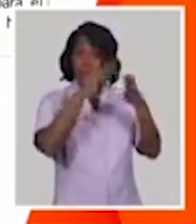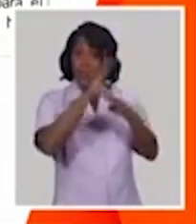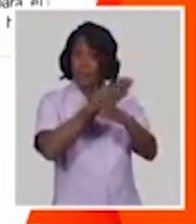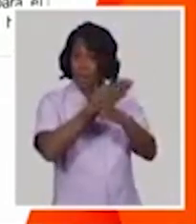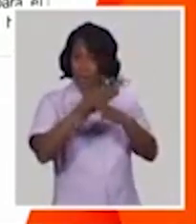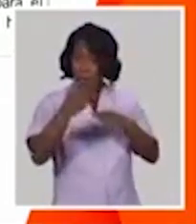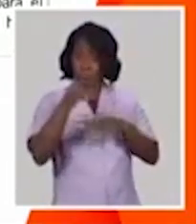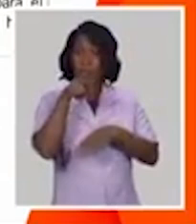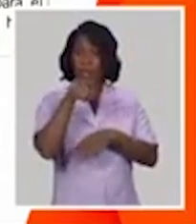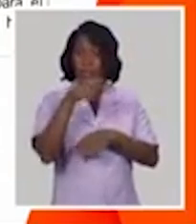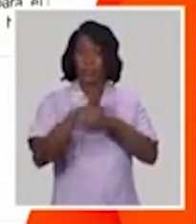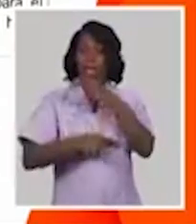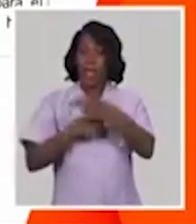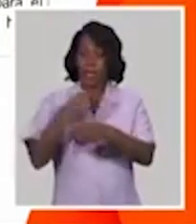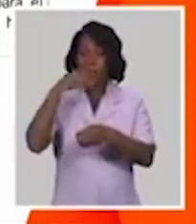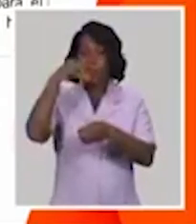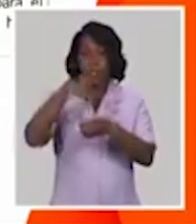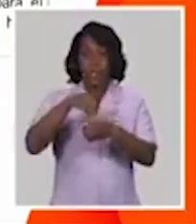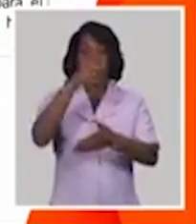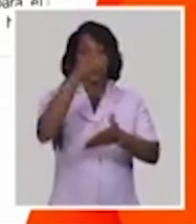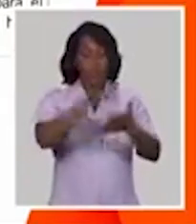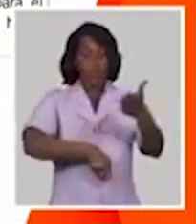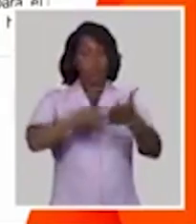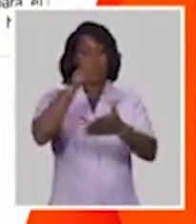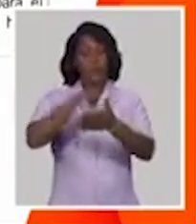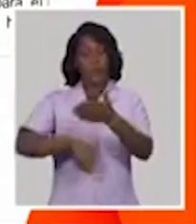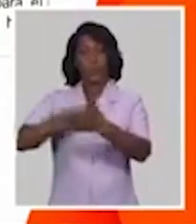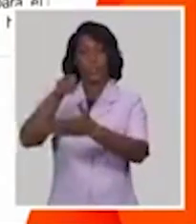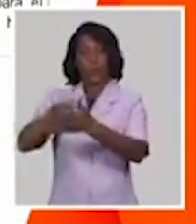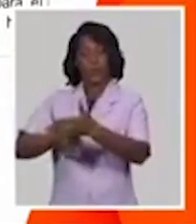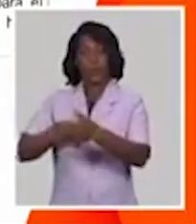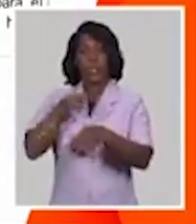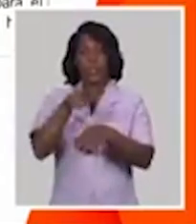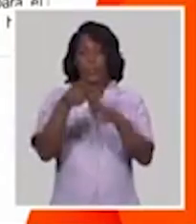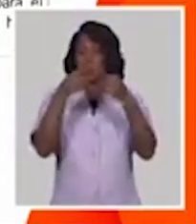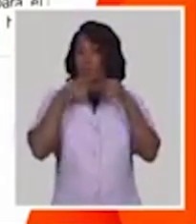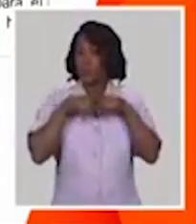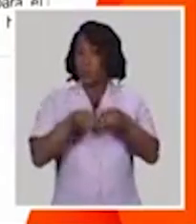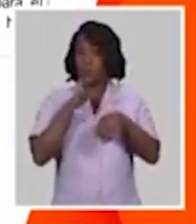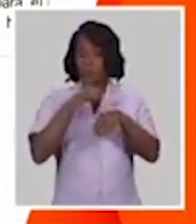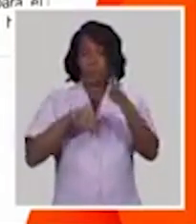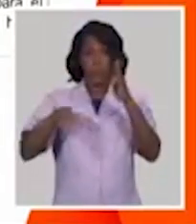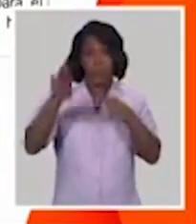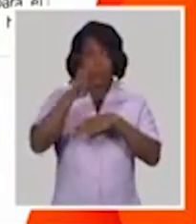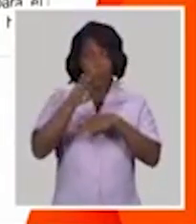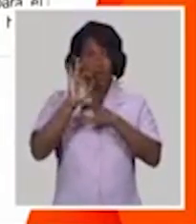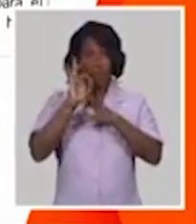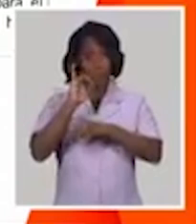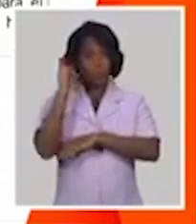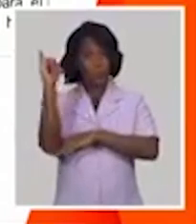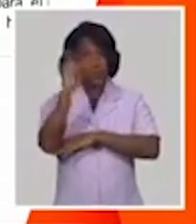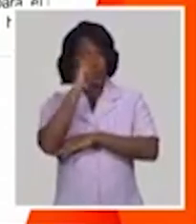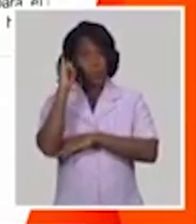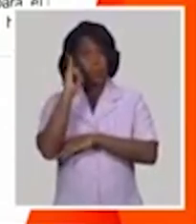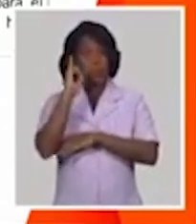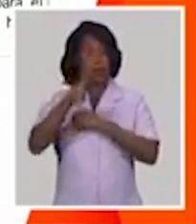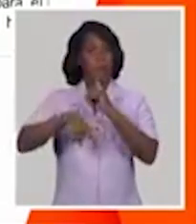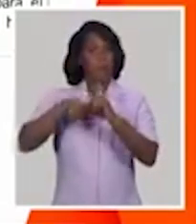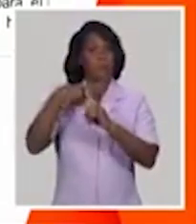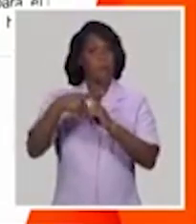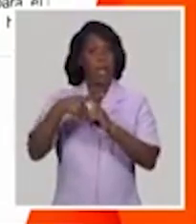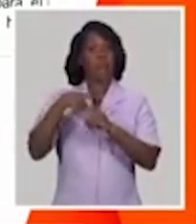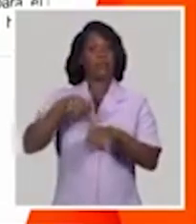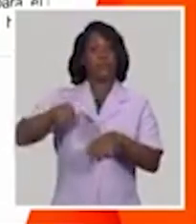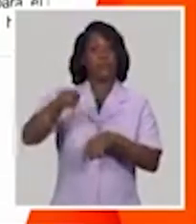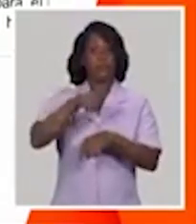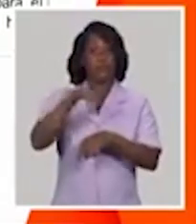del municipio o de la provincia. De conjunto con el Ministerio del Interior y los órganos de inspección, realizar